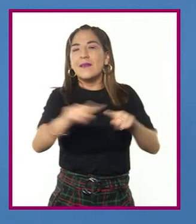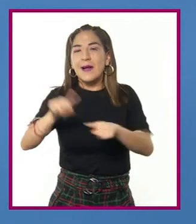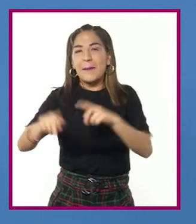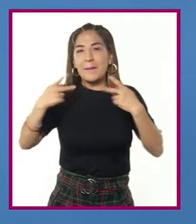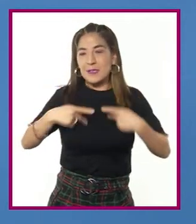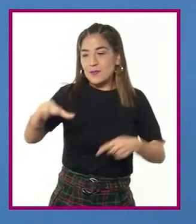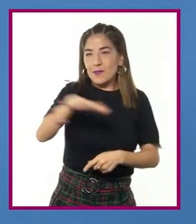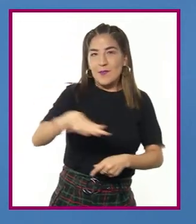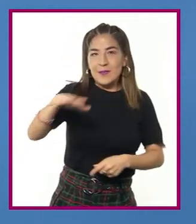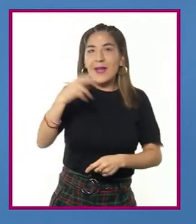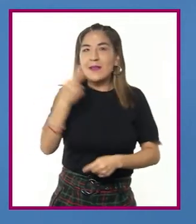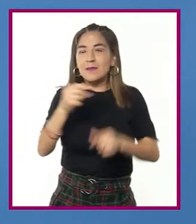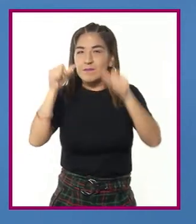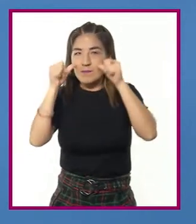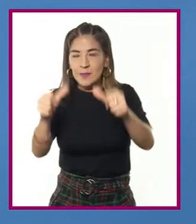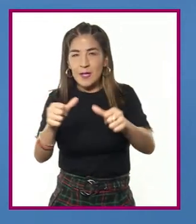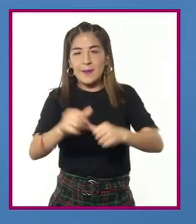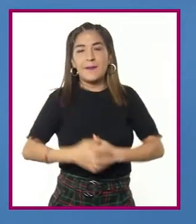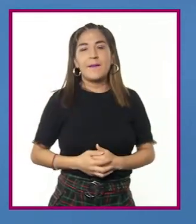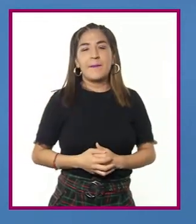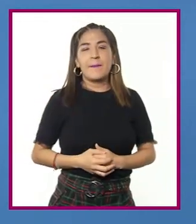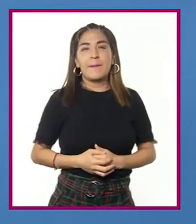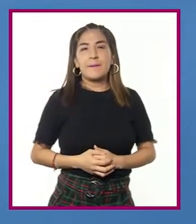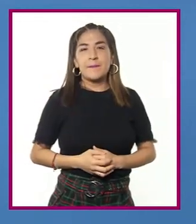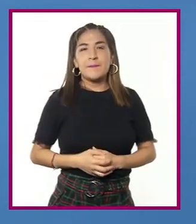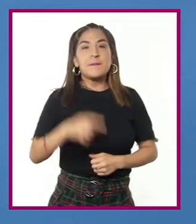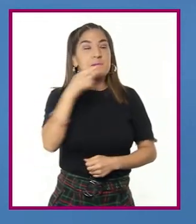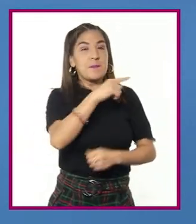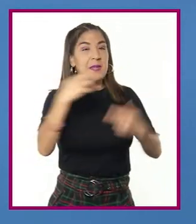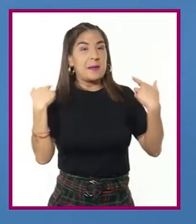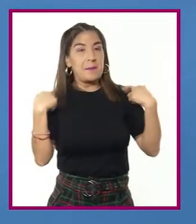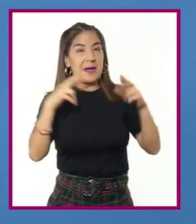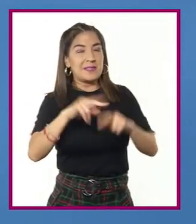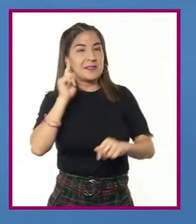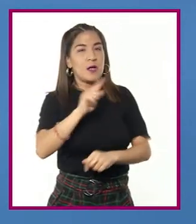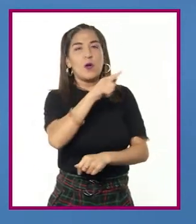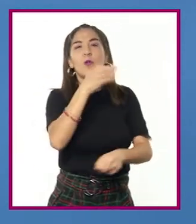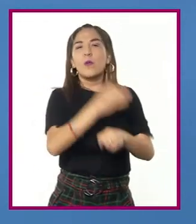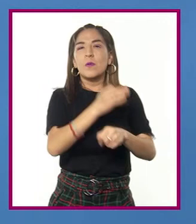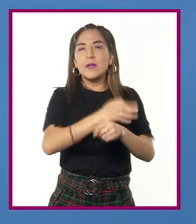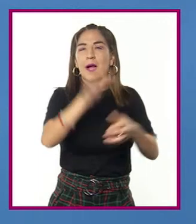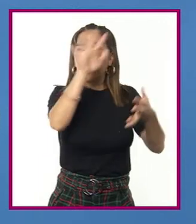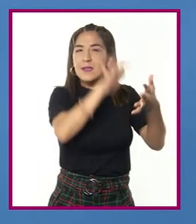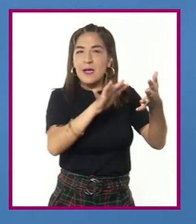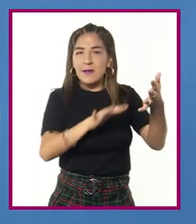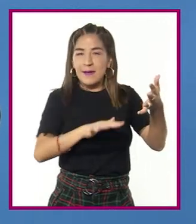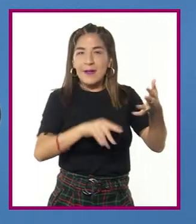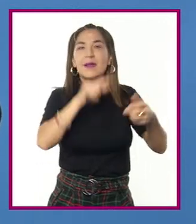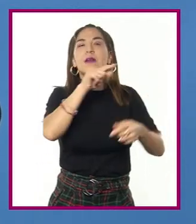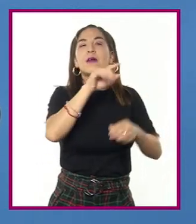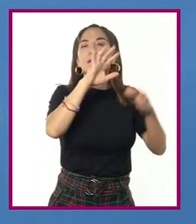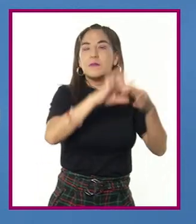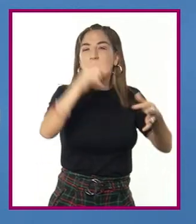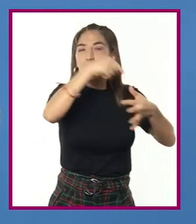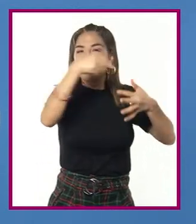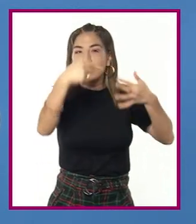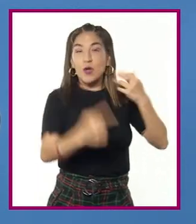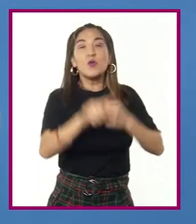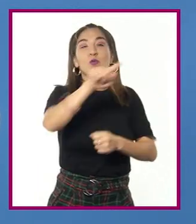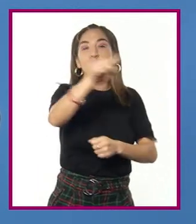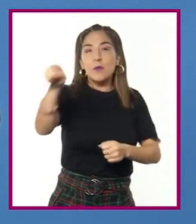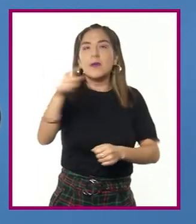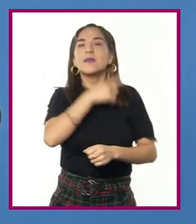la población. A continuación, la profesora leerá los reactivos y ustedes en casa anotarán la opción